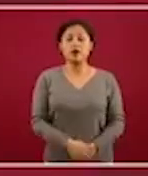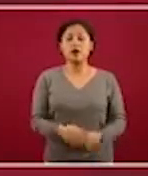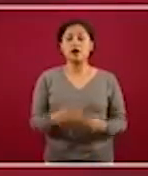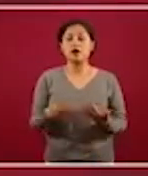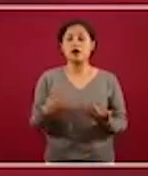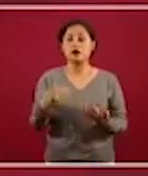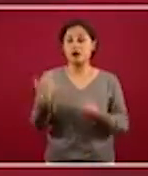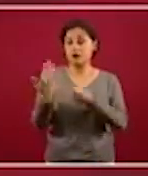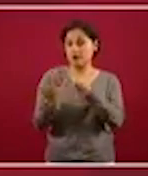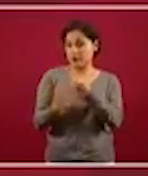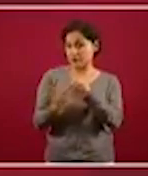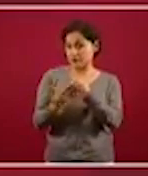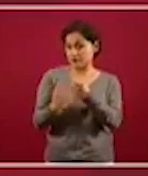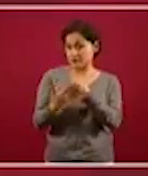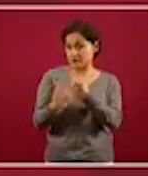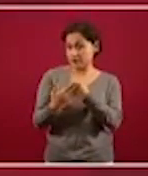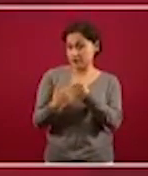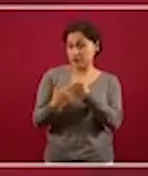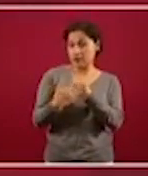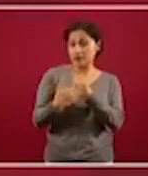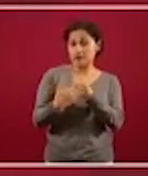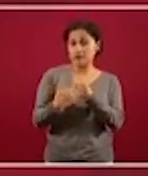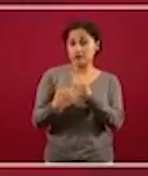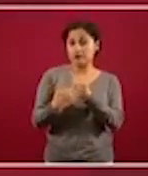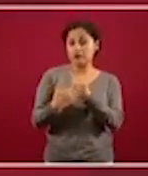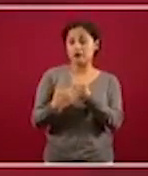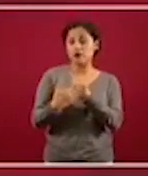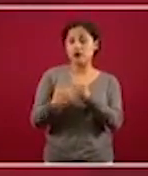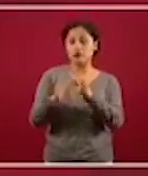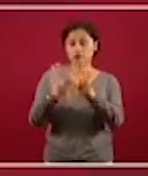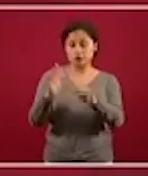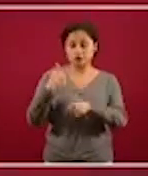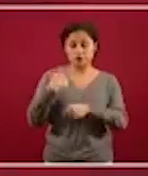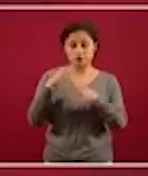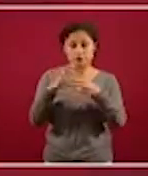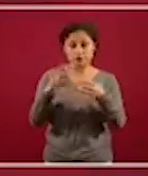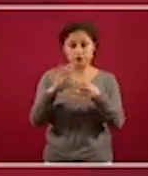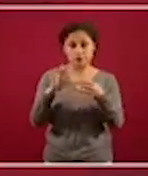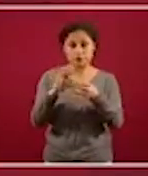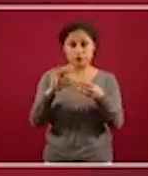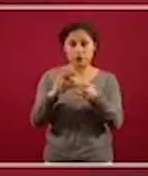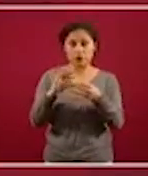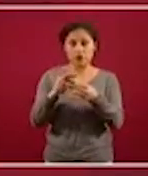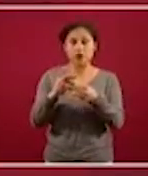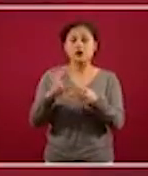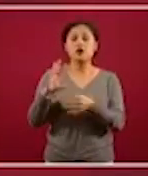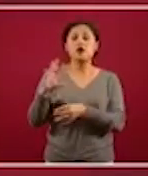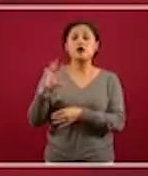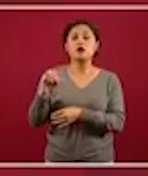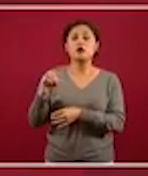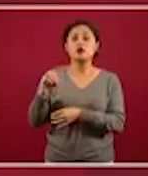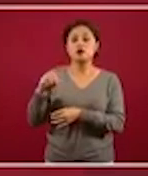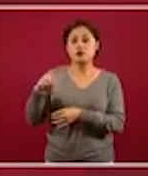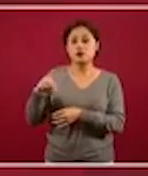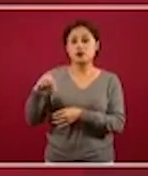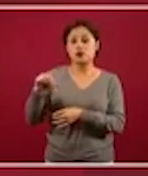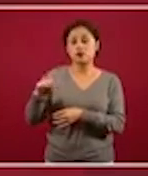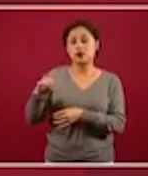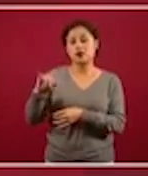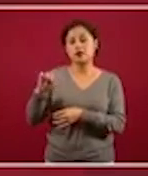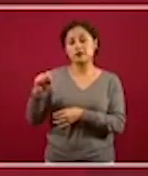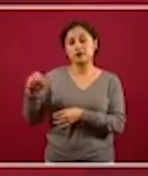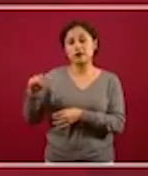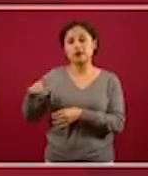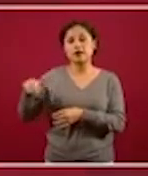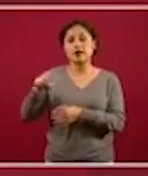el regreso a un asunto que ya conocen, pero para que todos lo tengan presente. El Consejo de Salubridad General, desde el 19 de